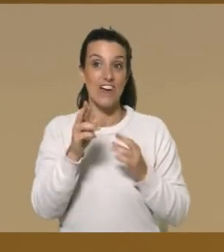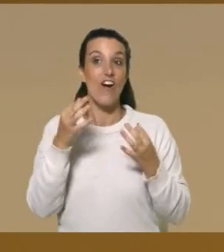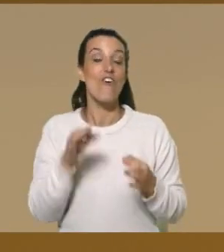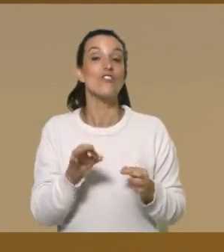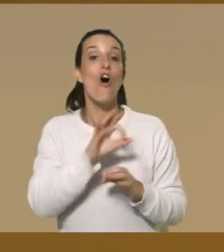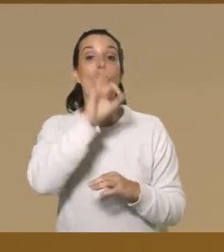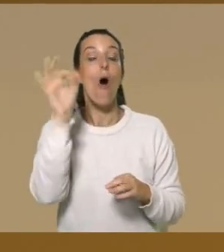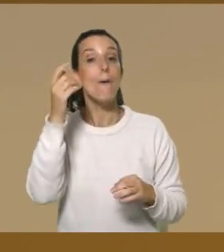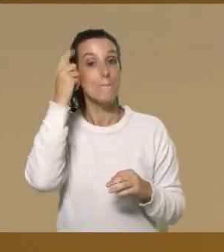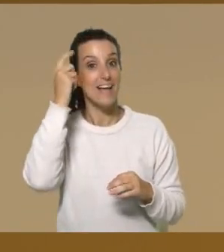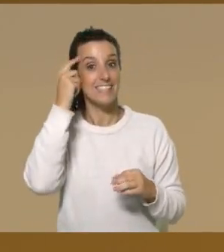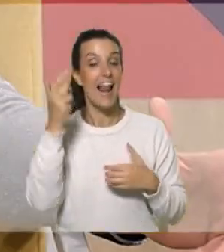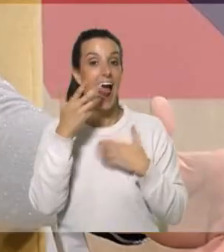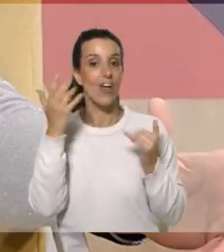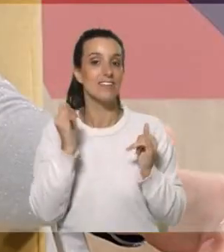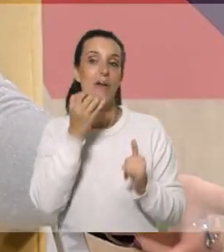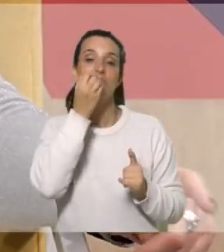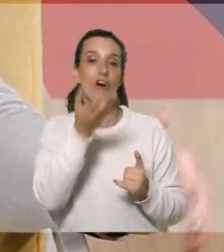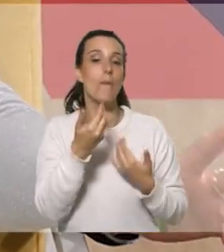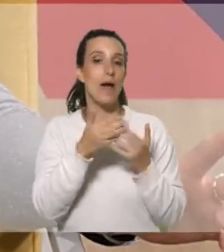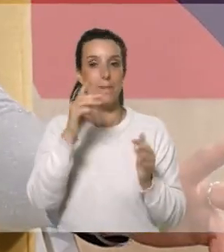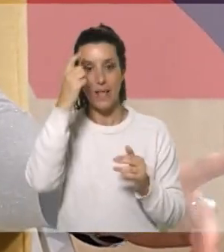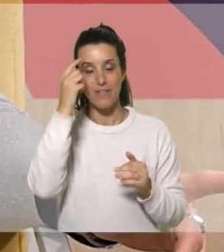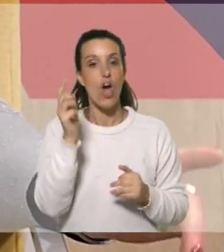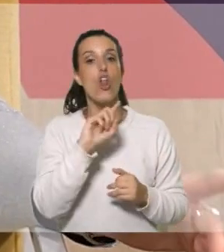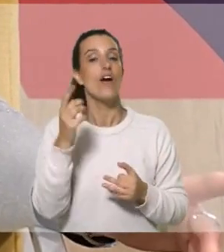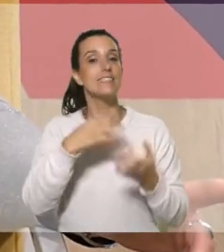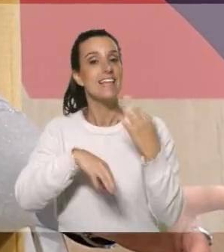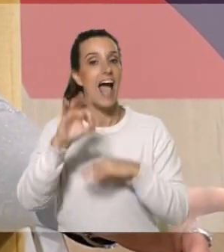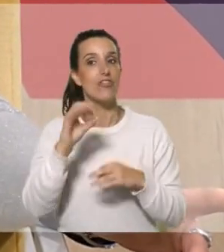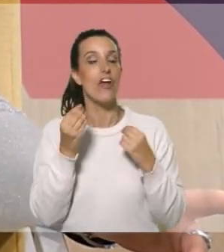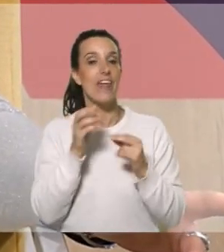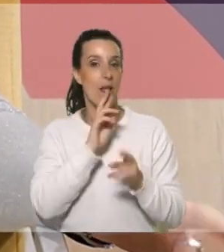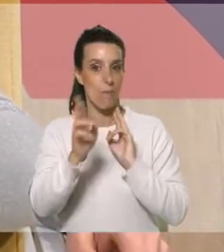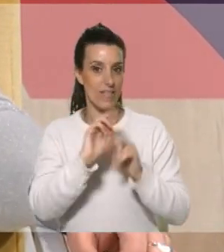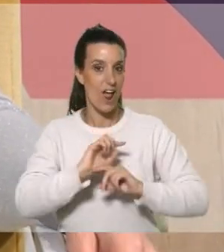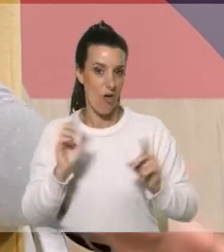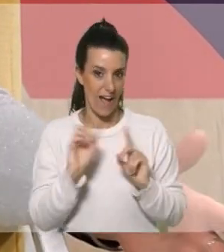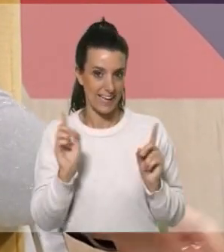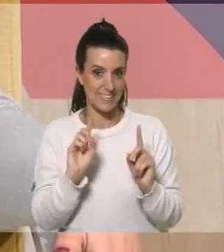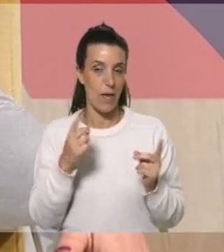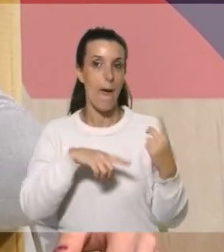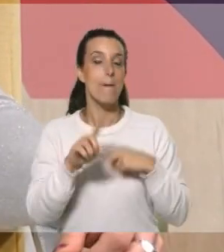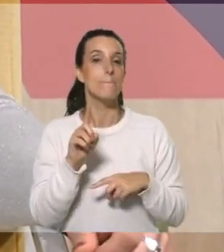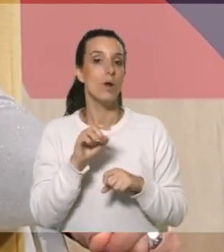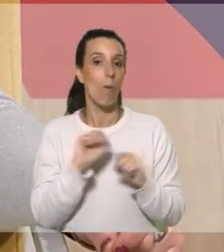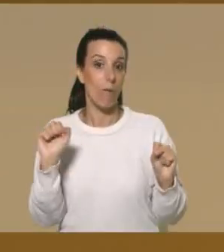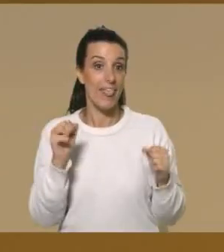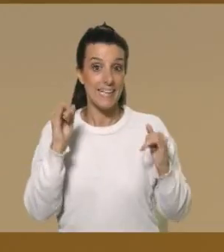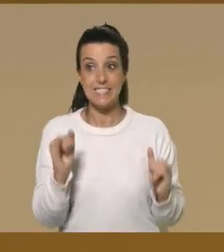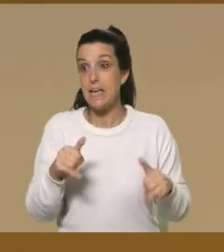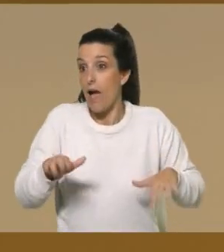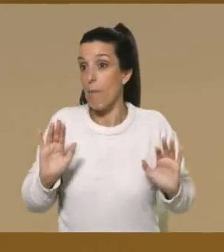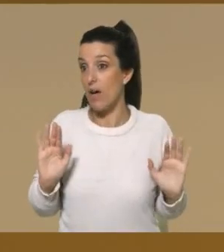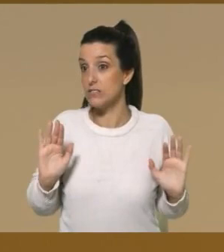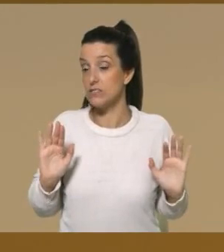ponernos a pensar para ponernos a pensar no es una obra que apunte a dar respuestas no es una empresa Pero digo pero que sí De repente